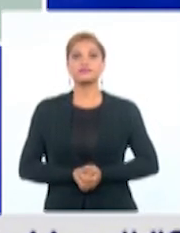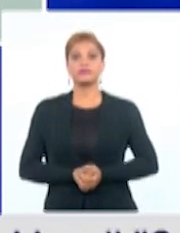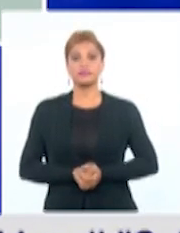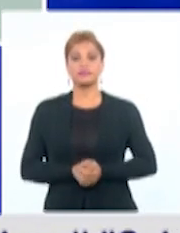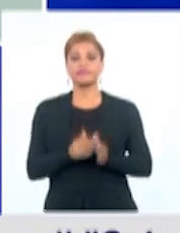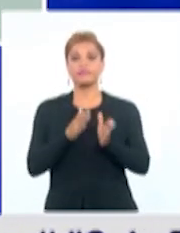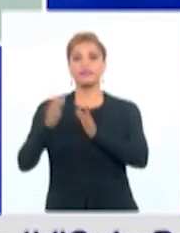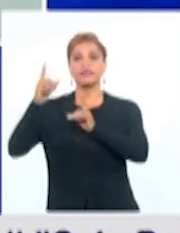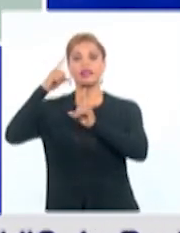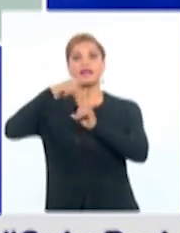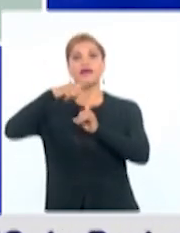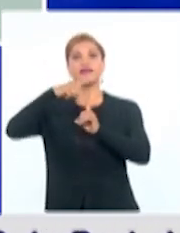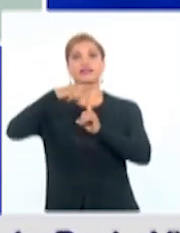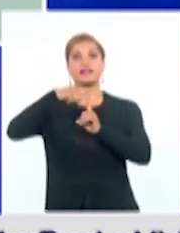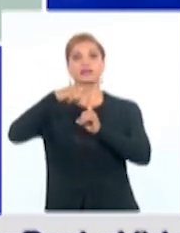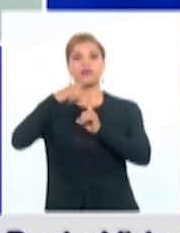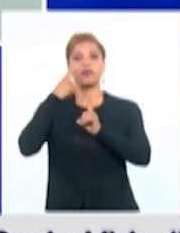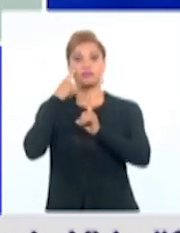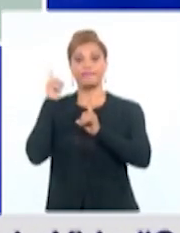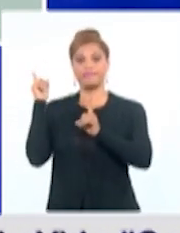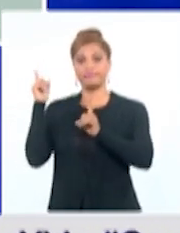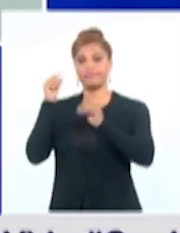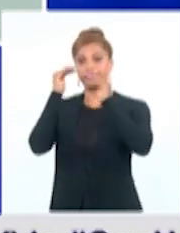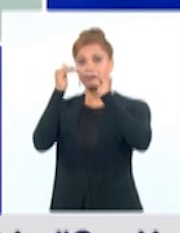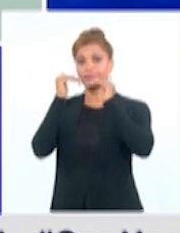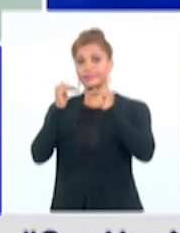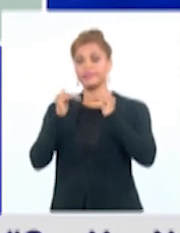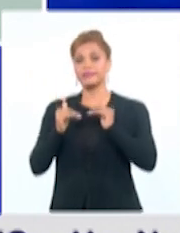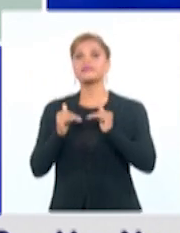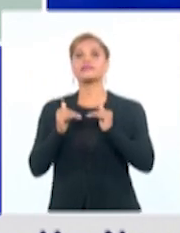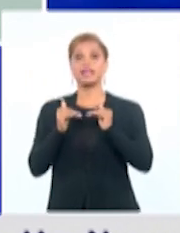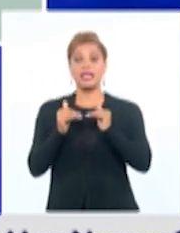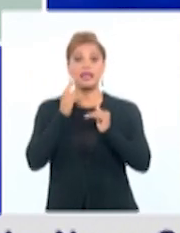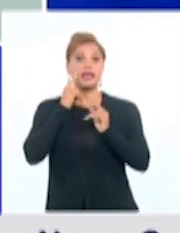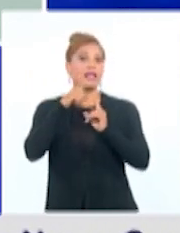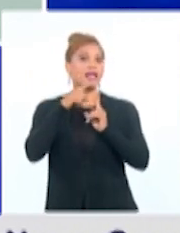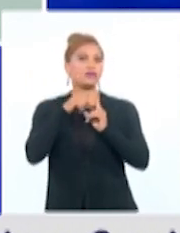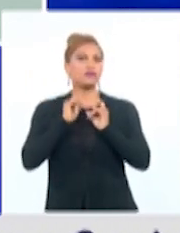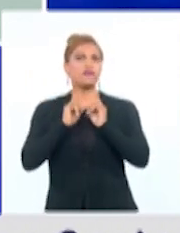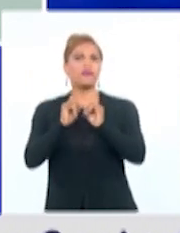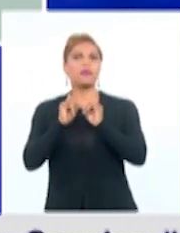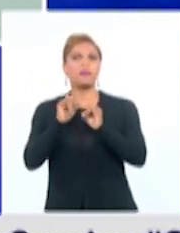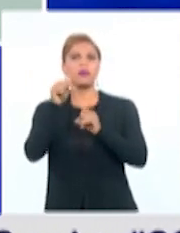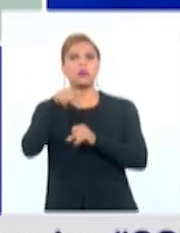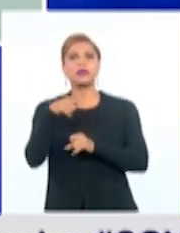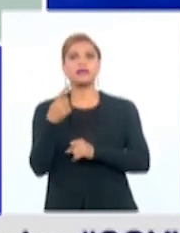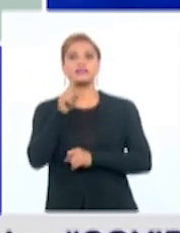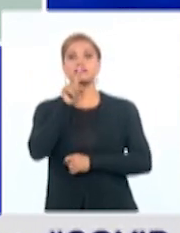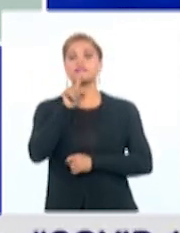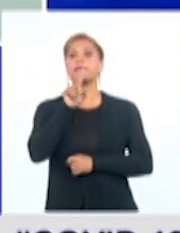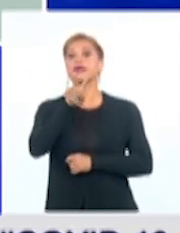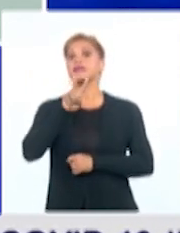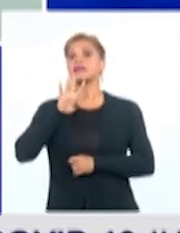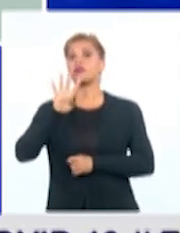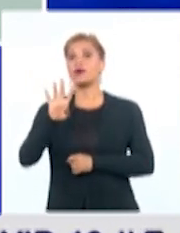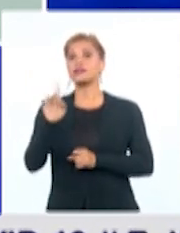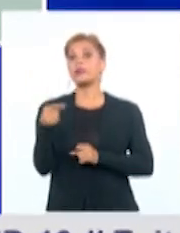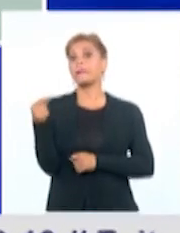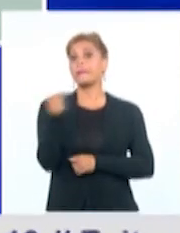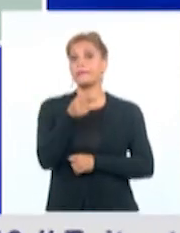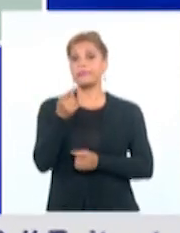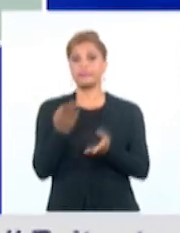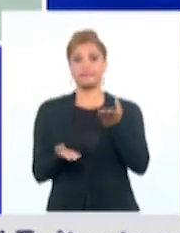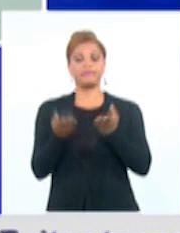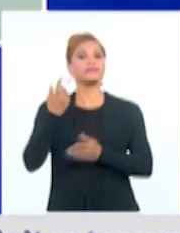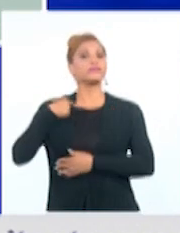Tunas. Ahí lo tienen ustedes en pantalla. Las Tunas está reportando hoy 24 casos menos que los